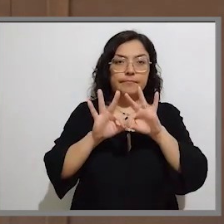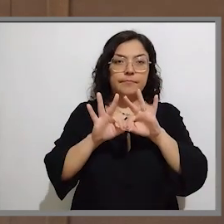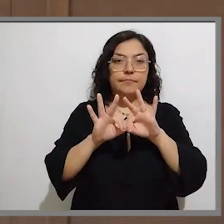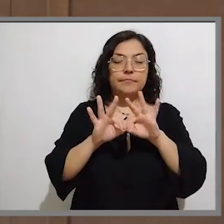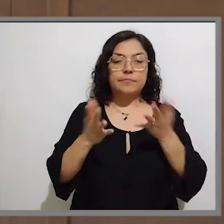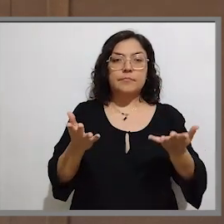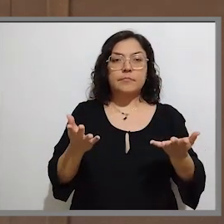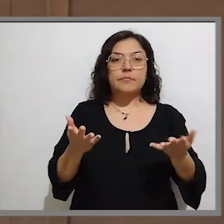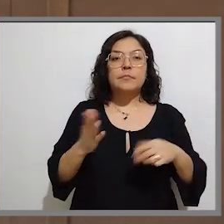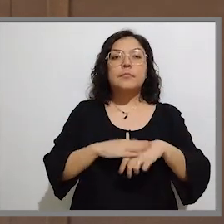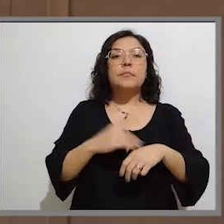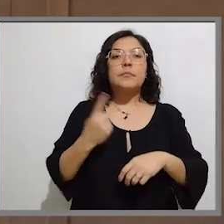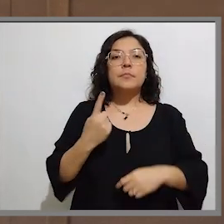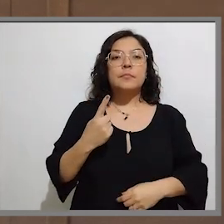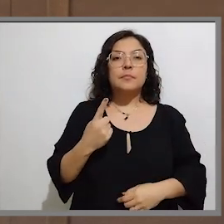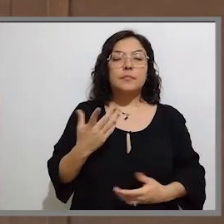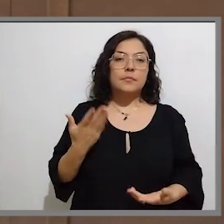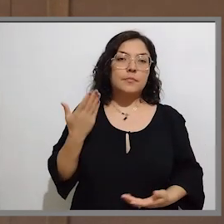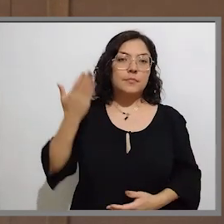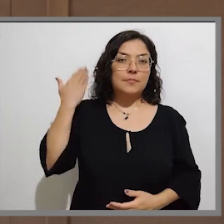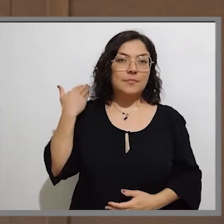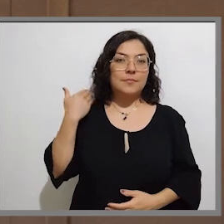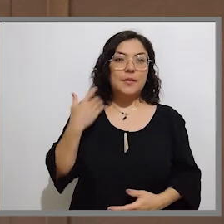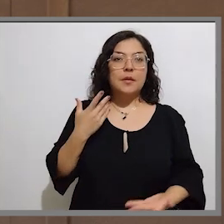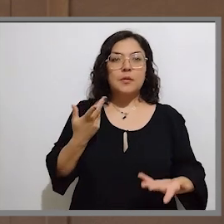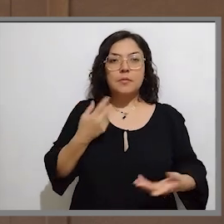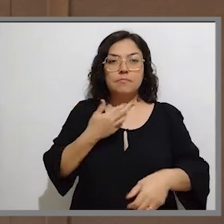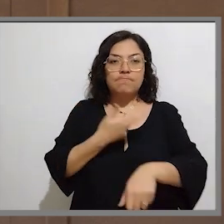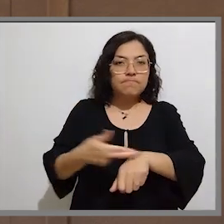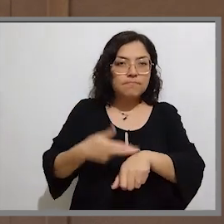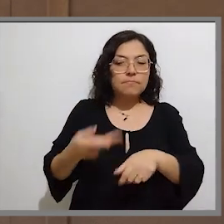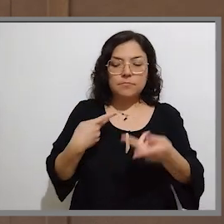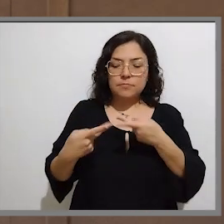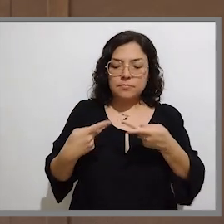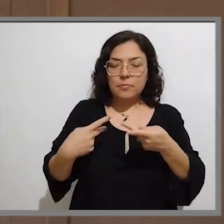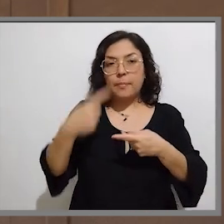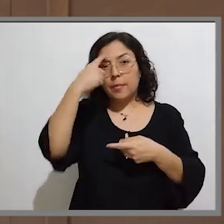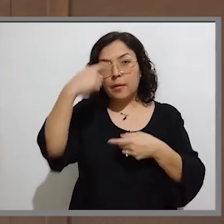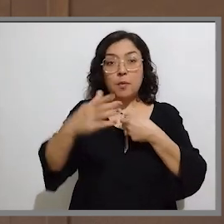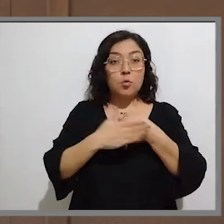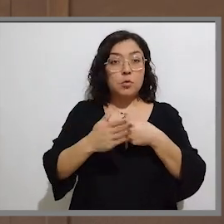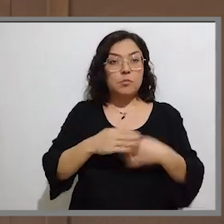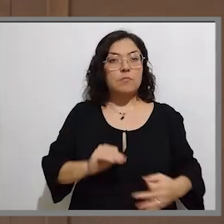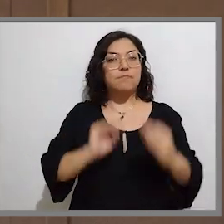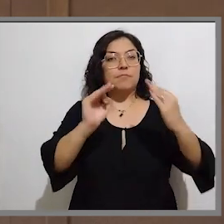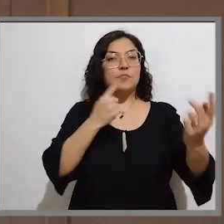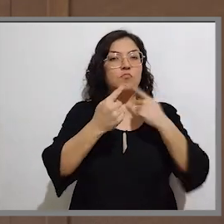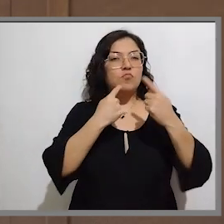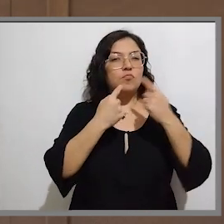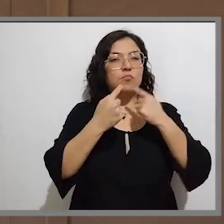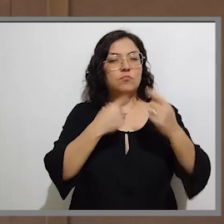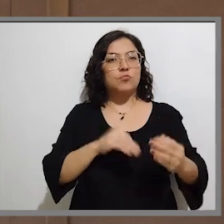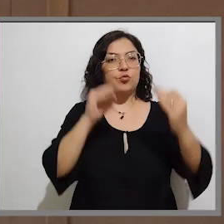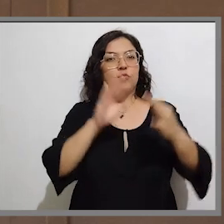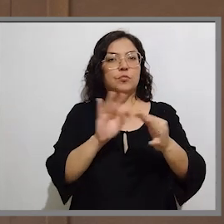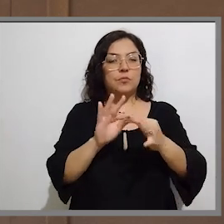recuerda la forma en la cual se fue trabajando el diseño de estos debates. Es importante señalar que una tarea fundamental